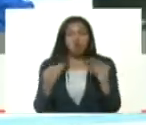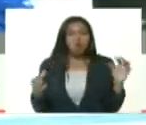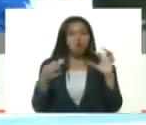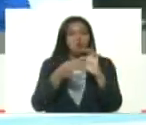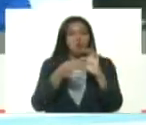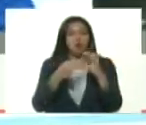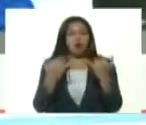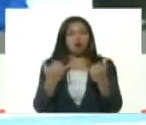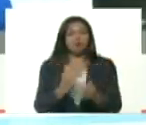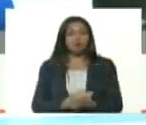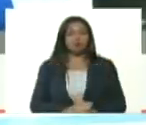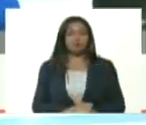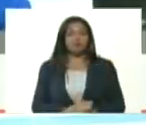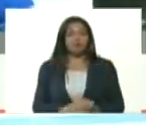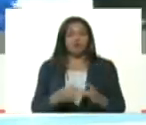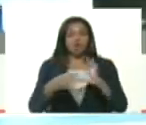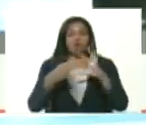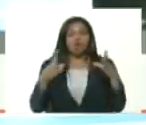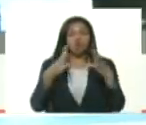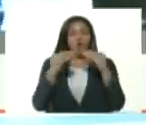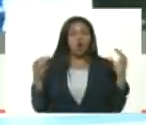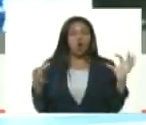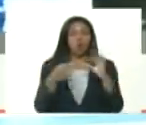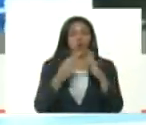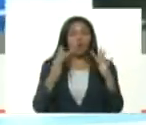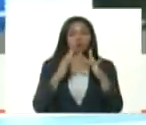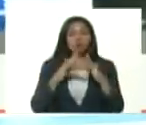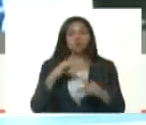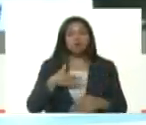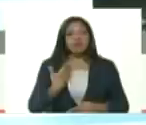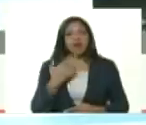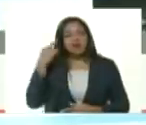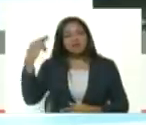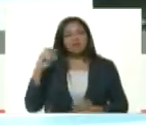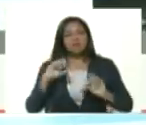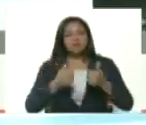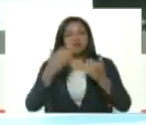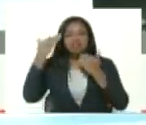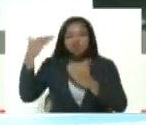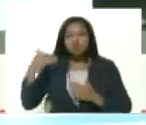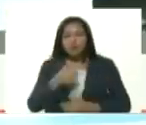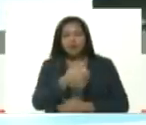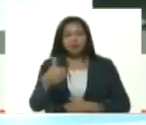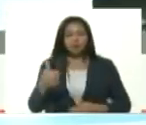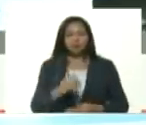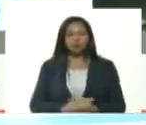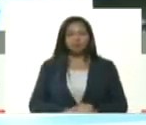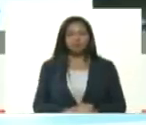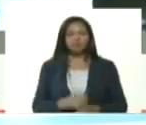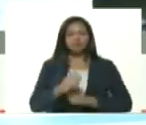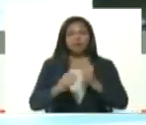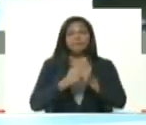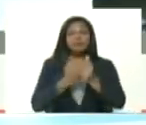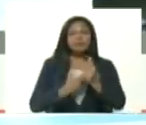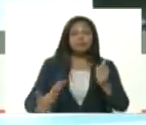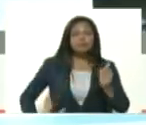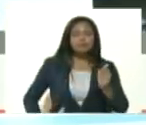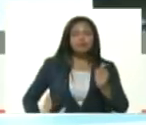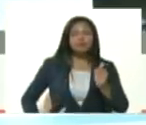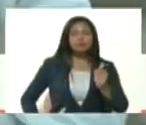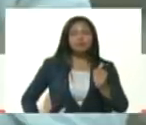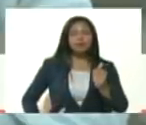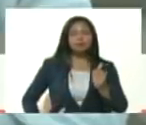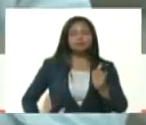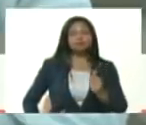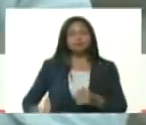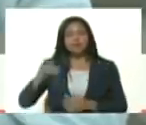momento. Todo está interconectado. Quería hacer esta reflexión, empezando, saludo a la vicepresidenta ejecutiva de la